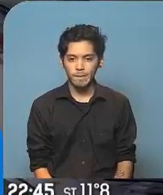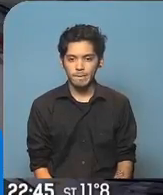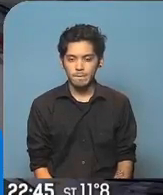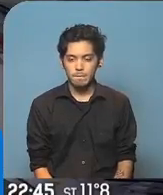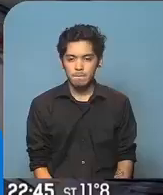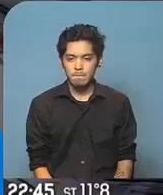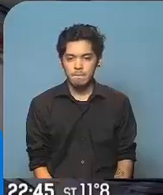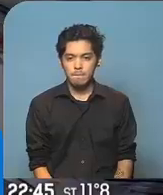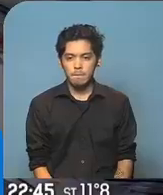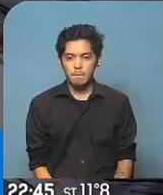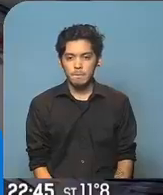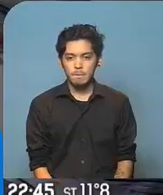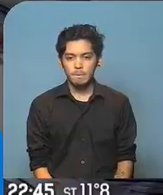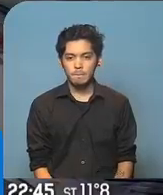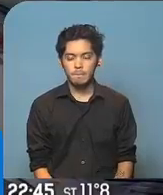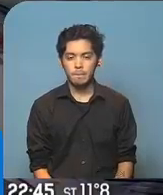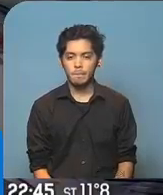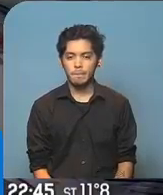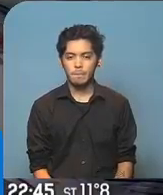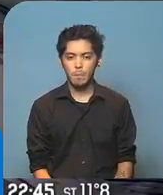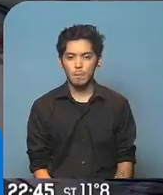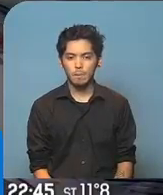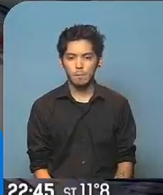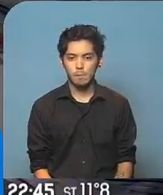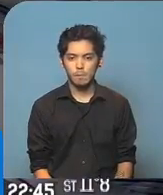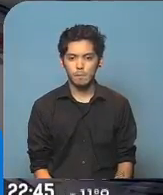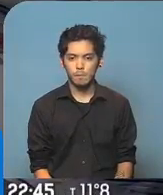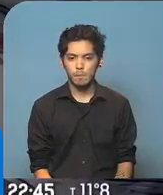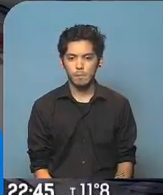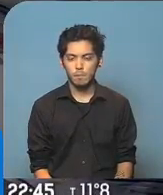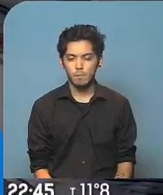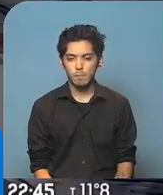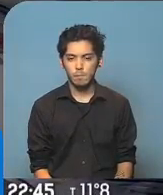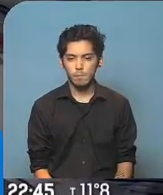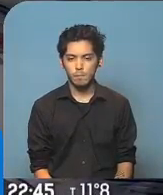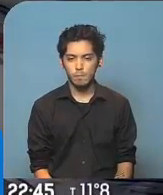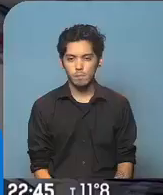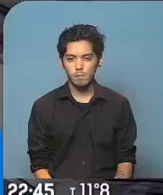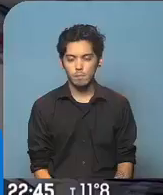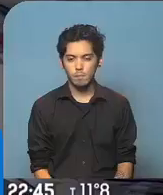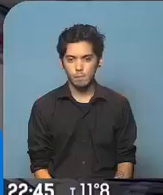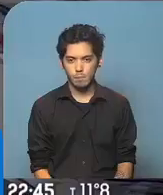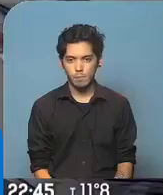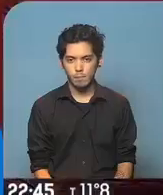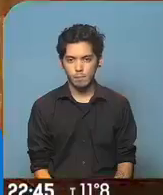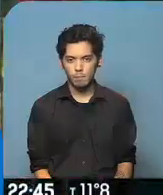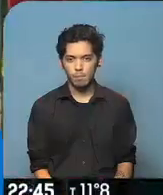E talvez fosse ideal para esse governo, inclusive, uma vez que tivesse o processo eleitoral, que ele antecipasse o proceso de transição.